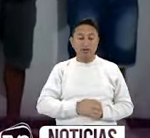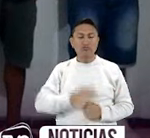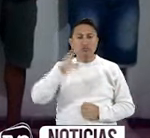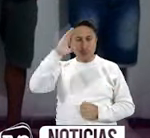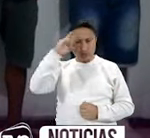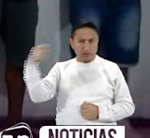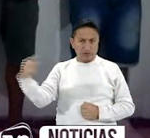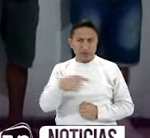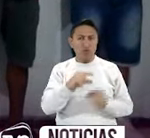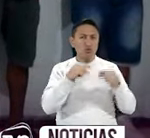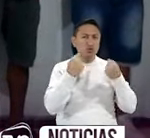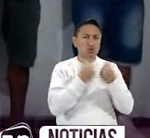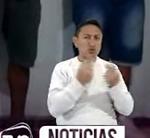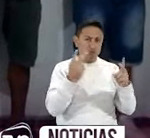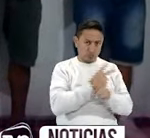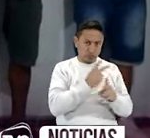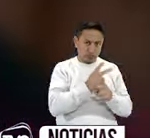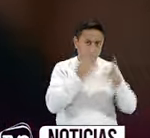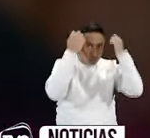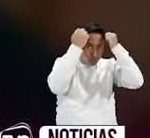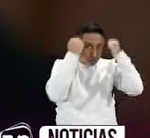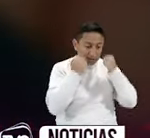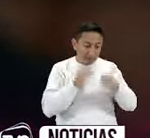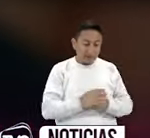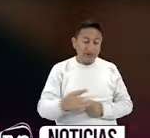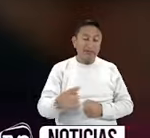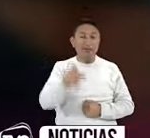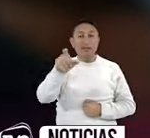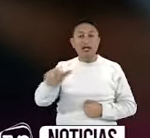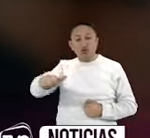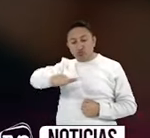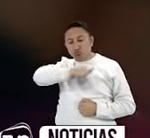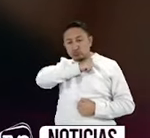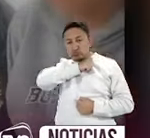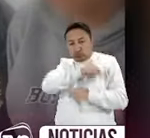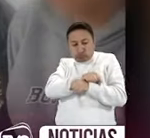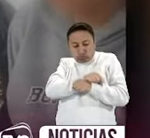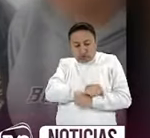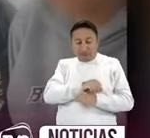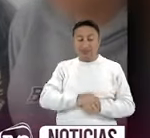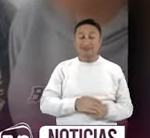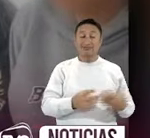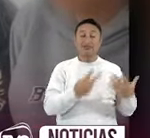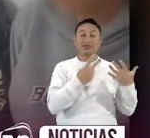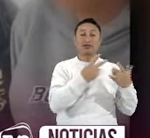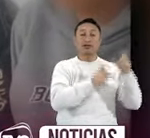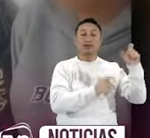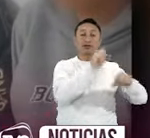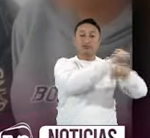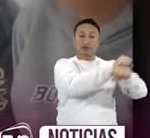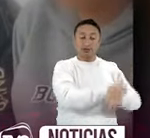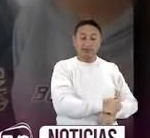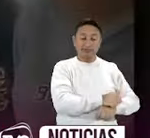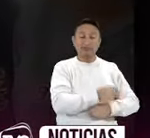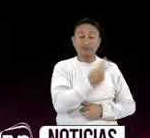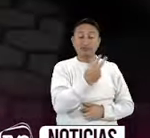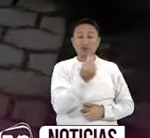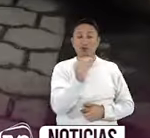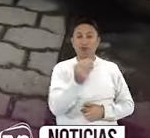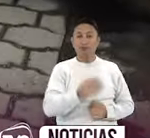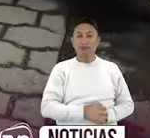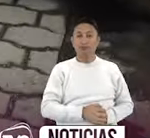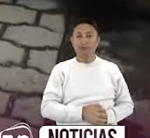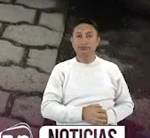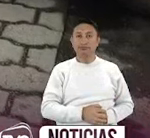supuesta organización terrorista dedicada al secuestro extorsivo. 7 ecuatorianos fueron detenidos, 2 de ellos menores de edad. Parte de ellos